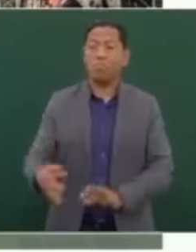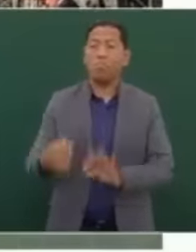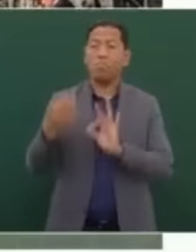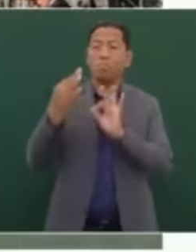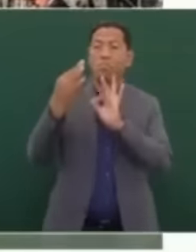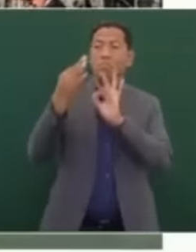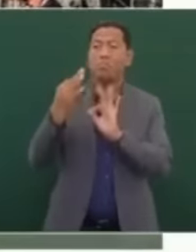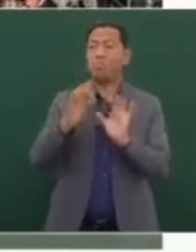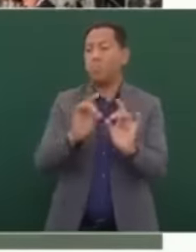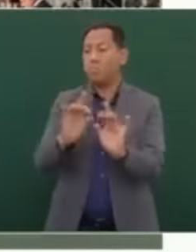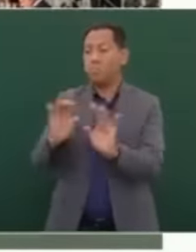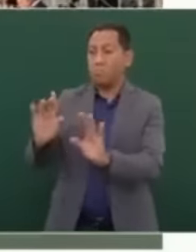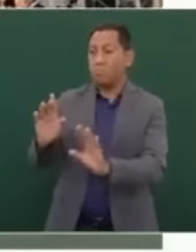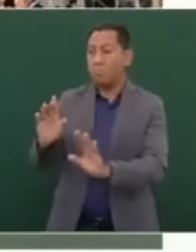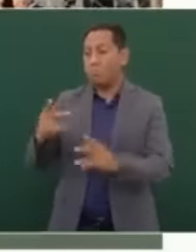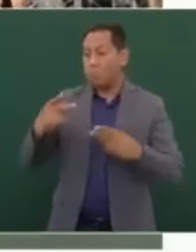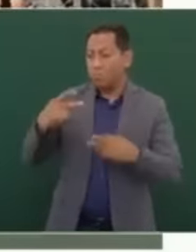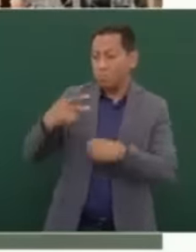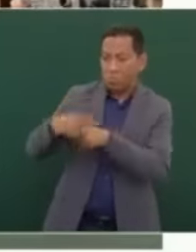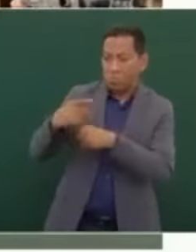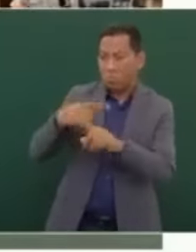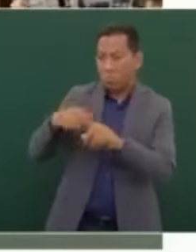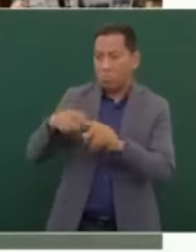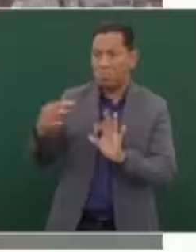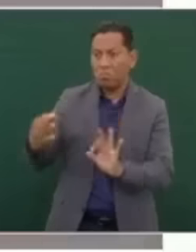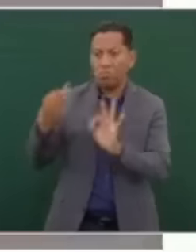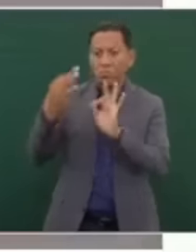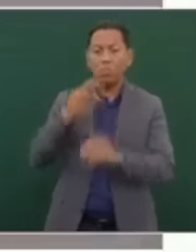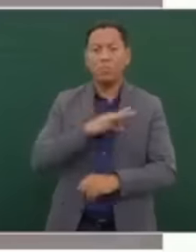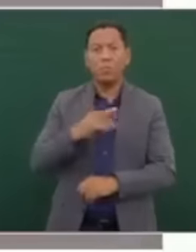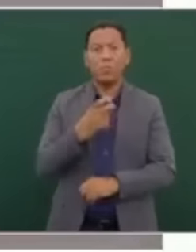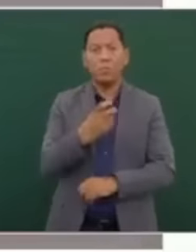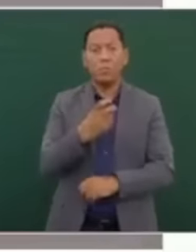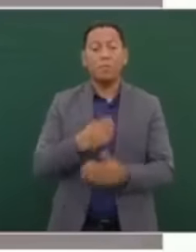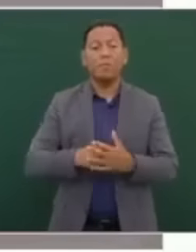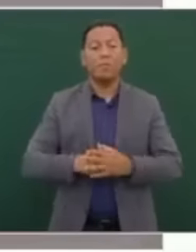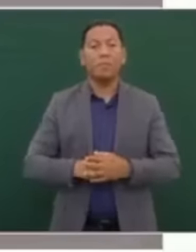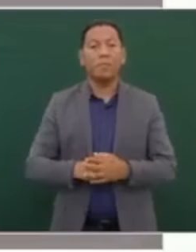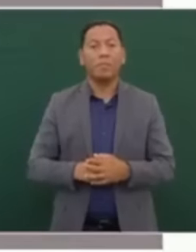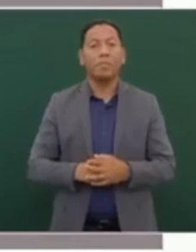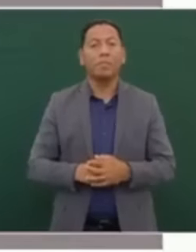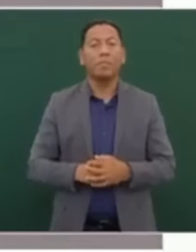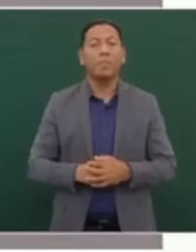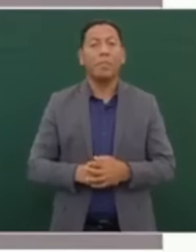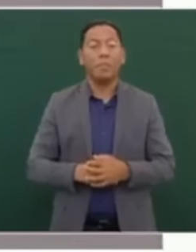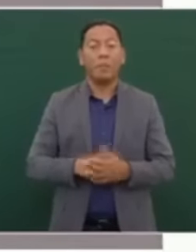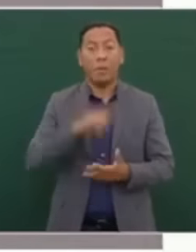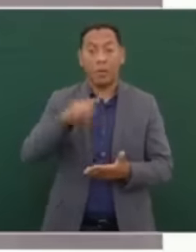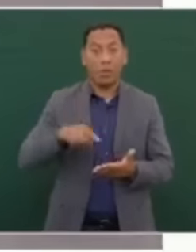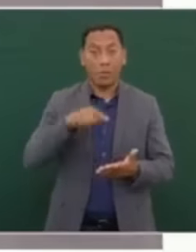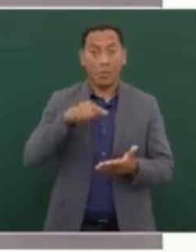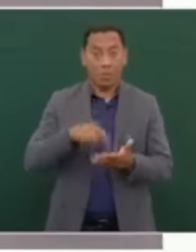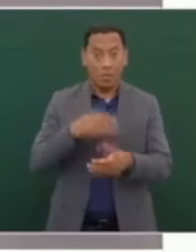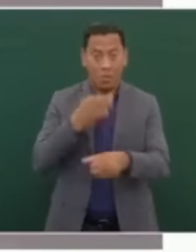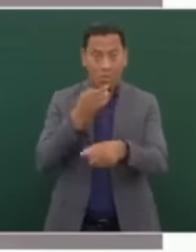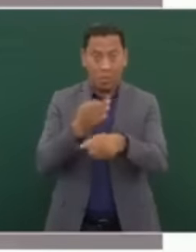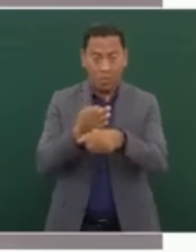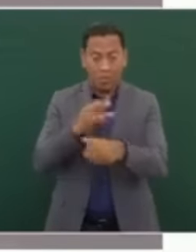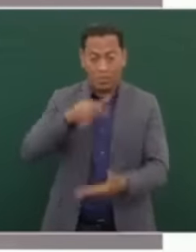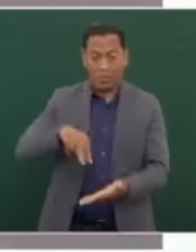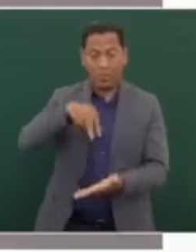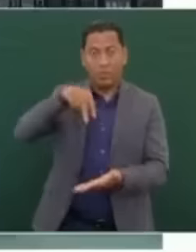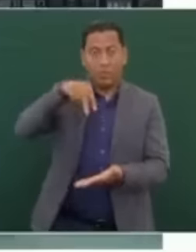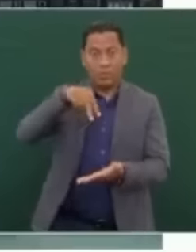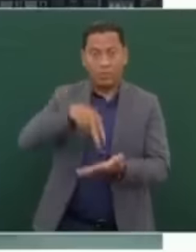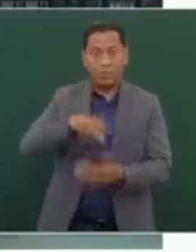la delincuencia organizada. Es que desde aquí, desde